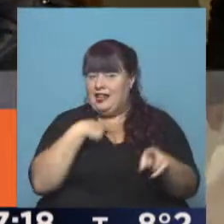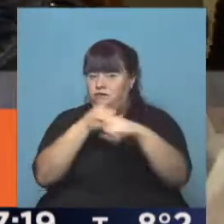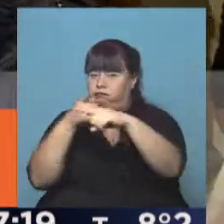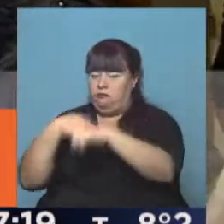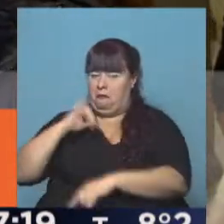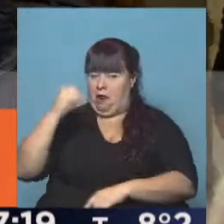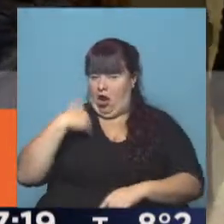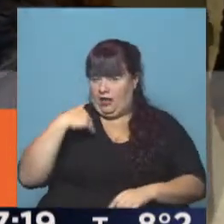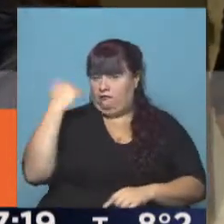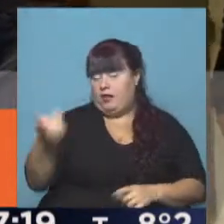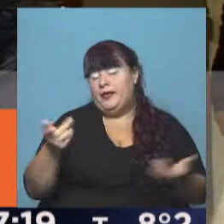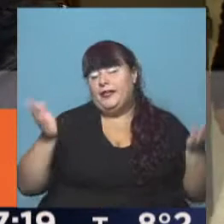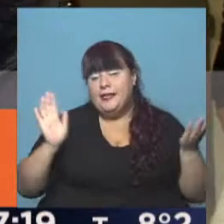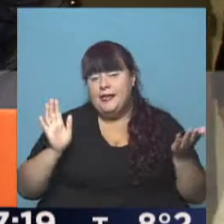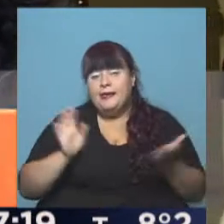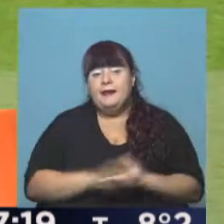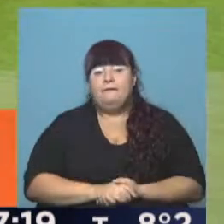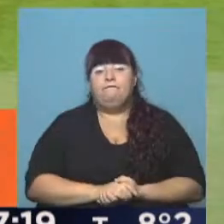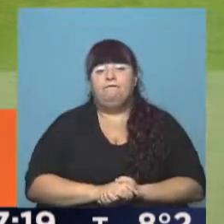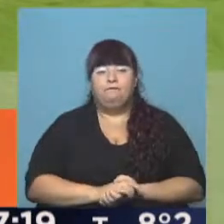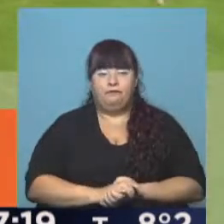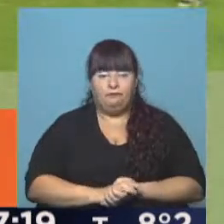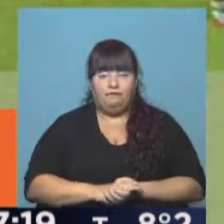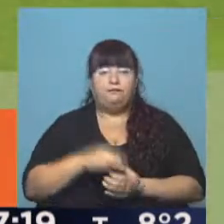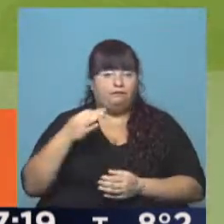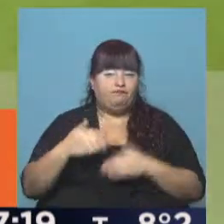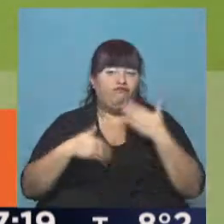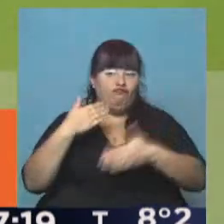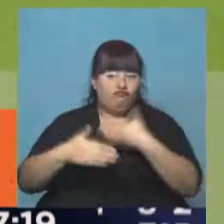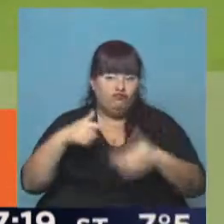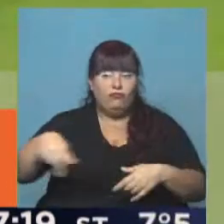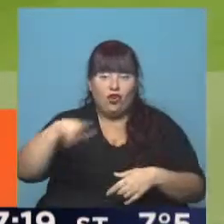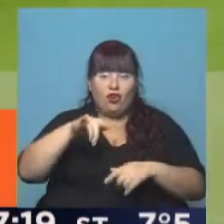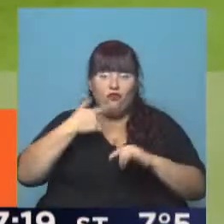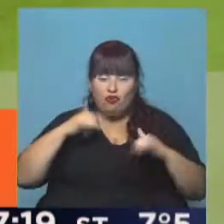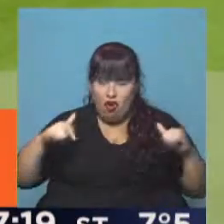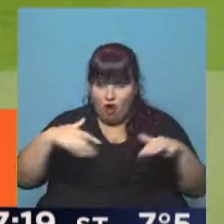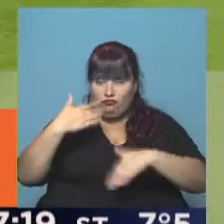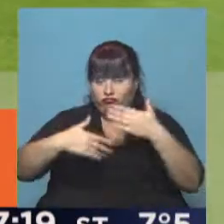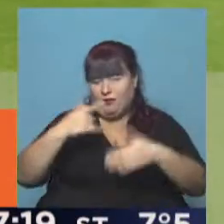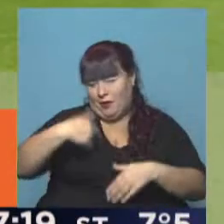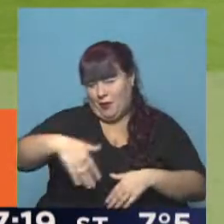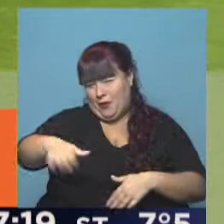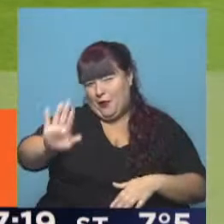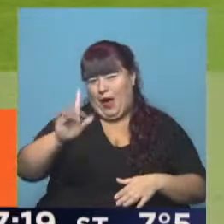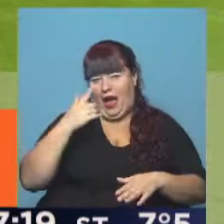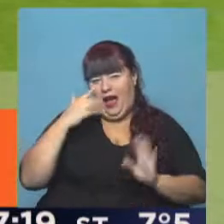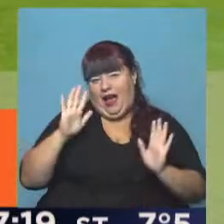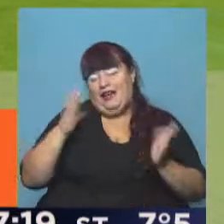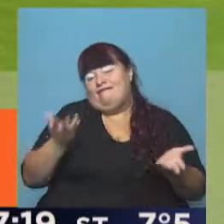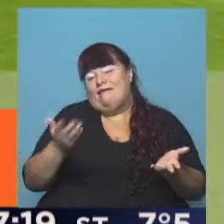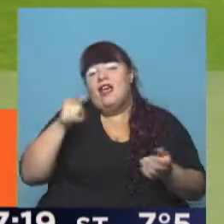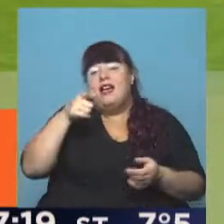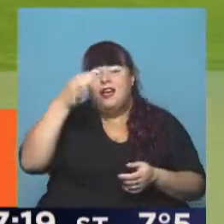jugamos. Y en definitiva el crecimiento de estos chicos se va a ver a más mediano plazo.